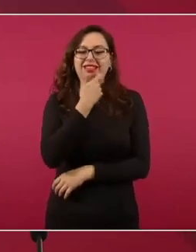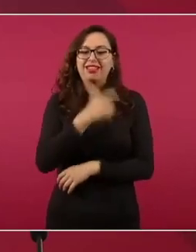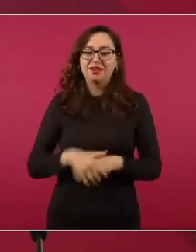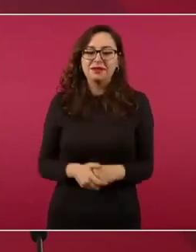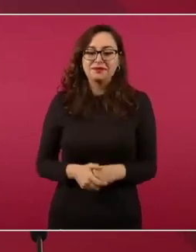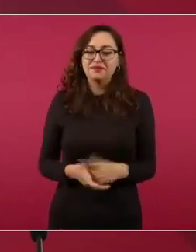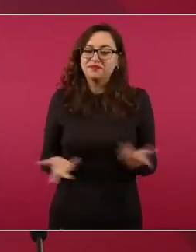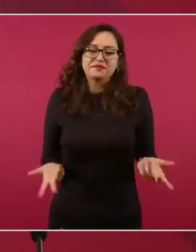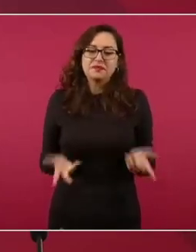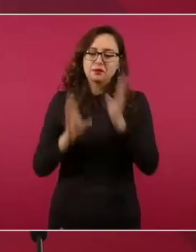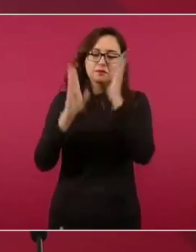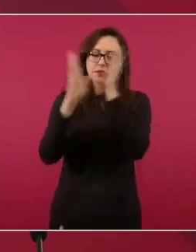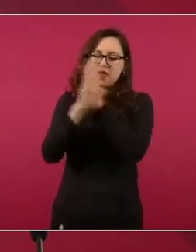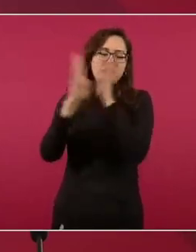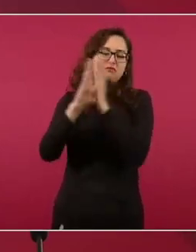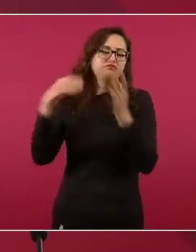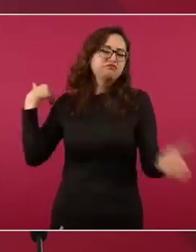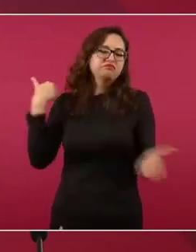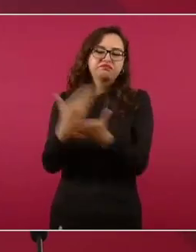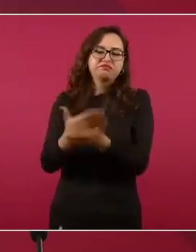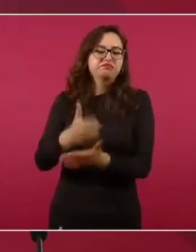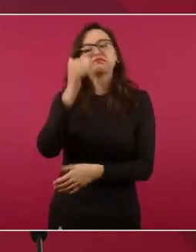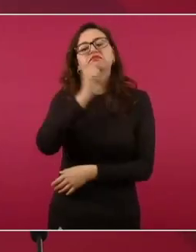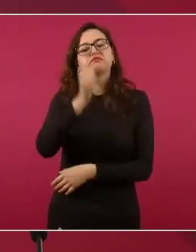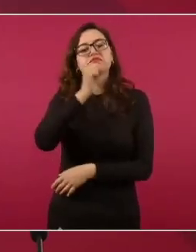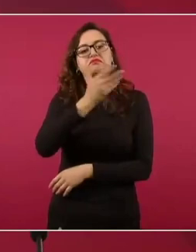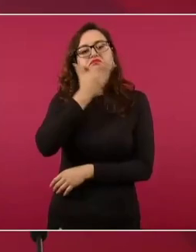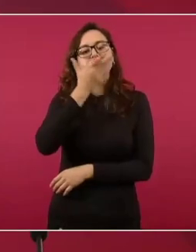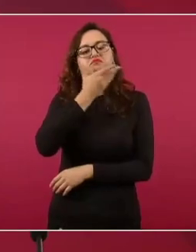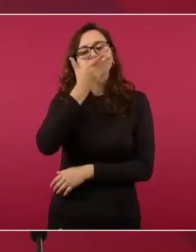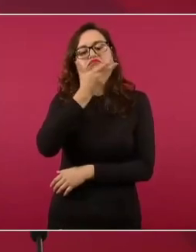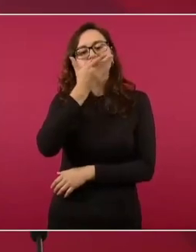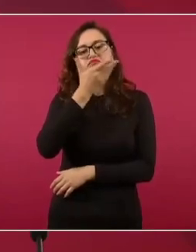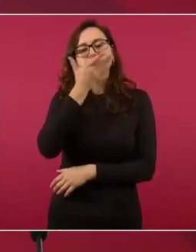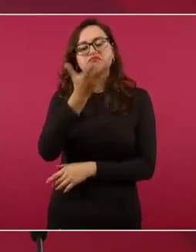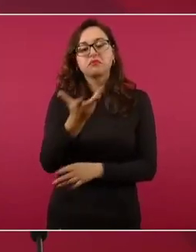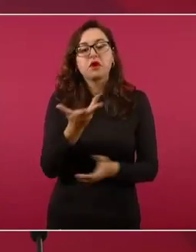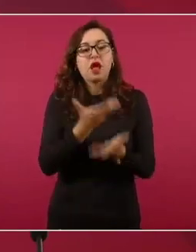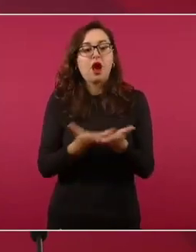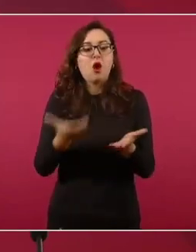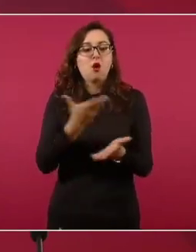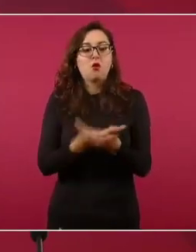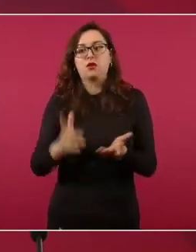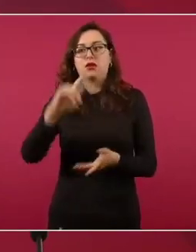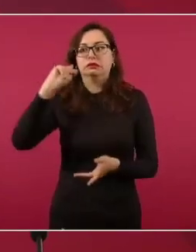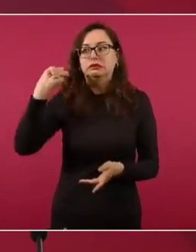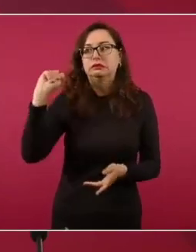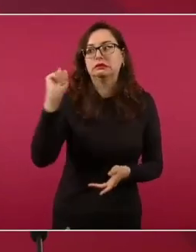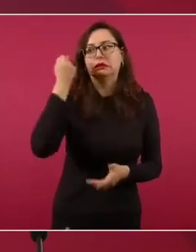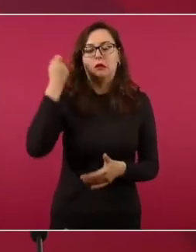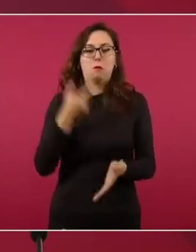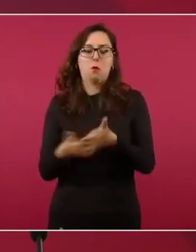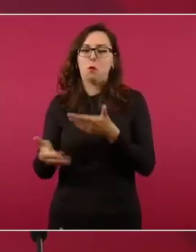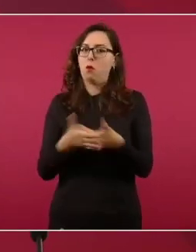ha existido, y ahora en los últimos tiempos se sofisticó mucho